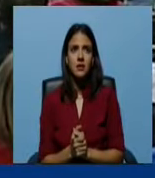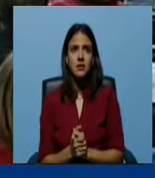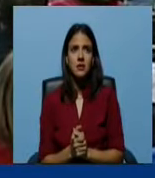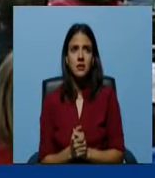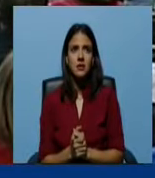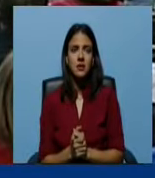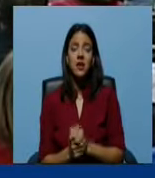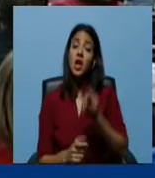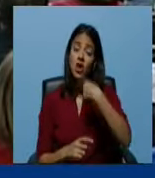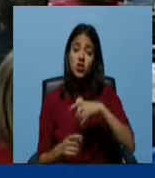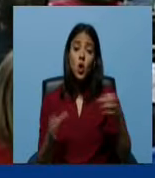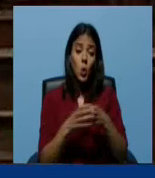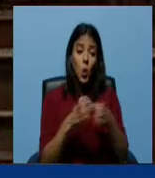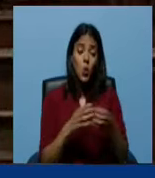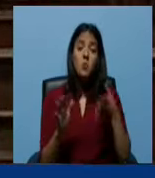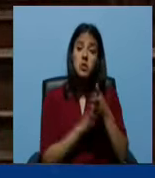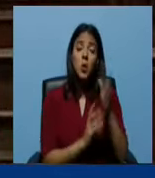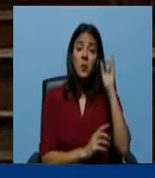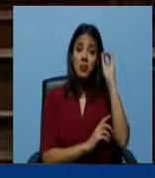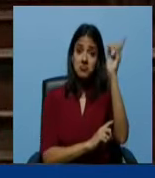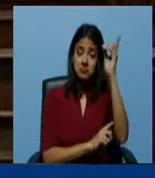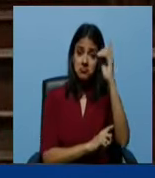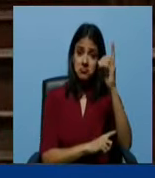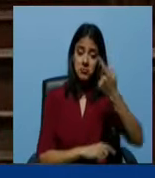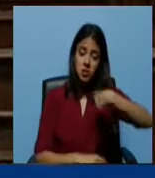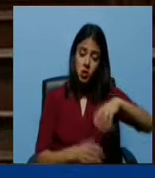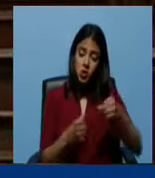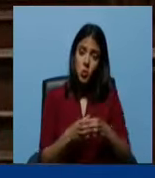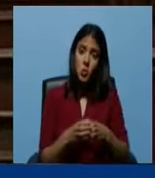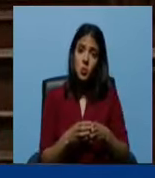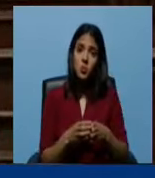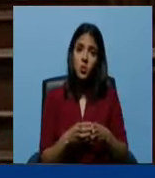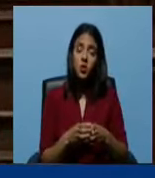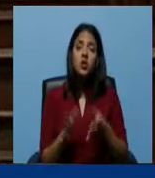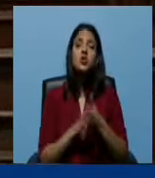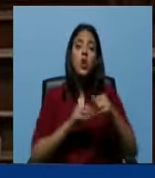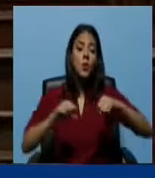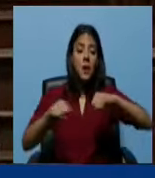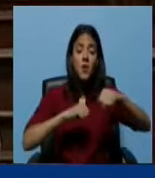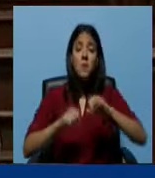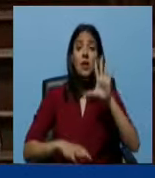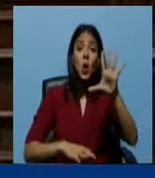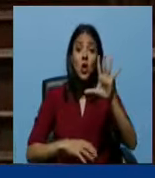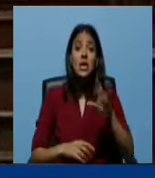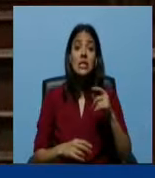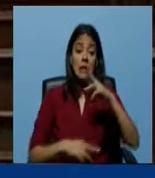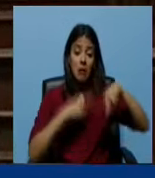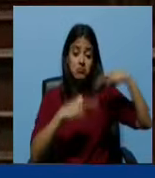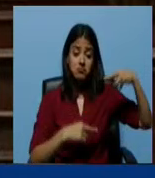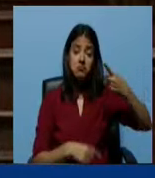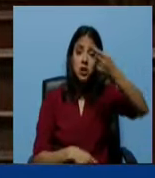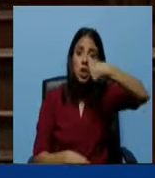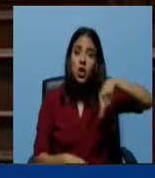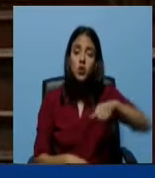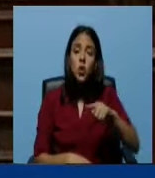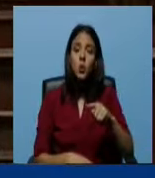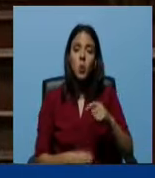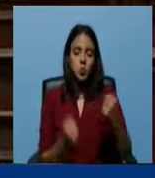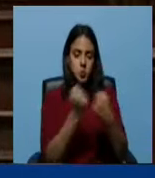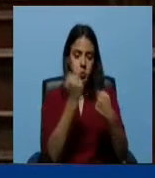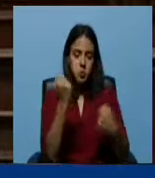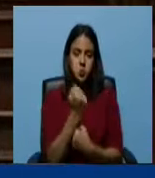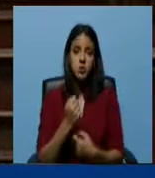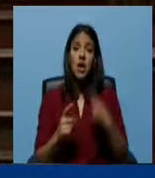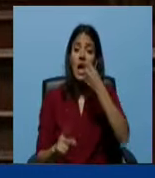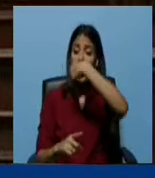Teníamos la fracción parlamentaria del Movimiento Quinta República y el Polo Patriótico. Ahí